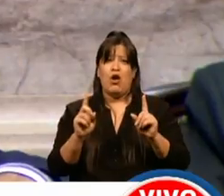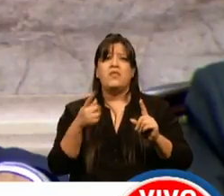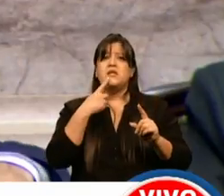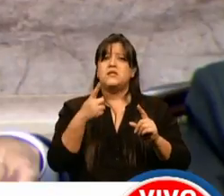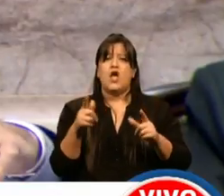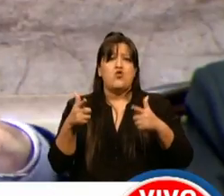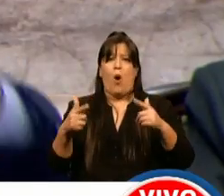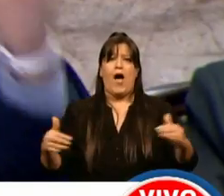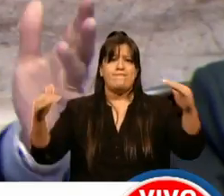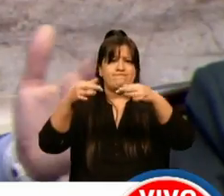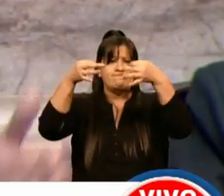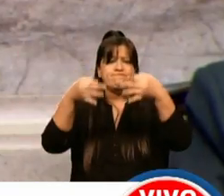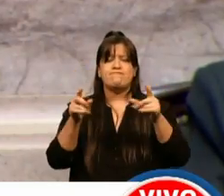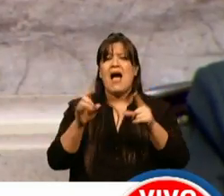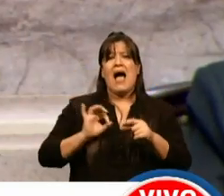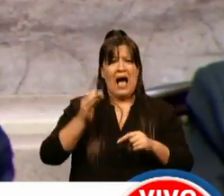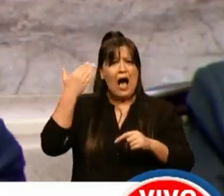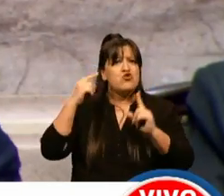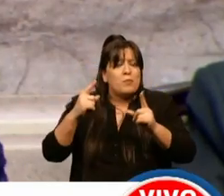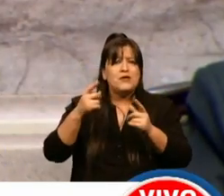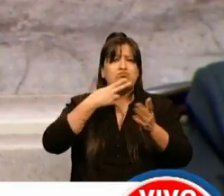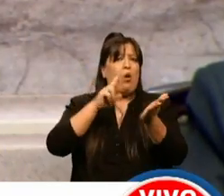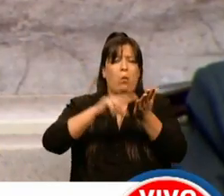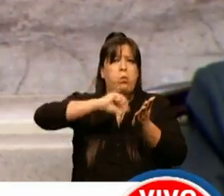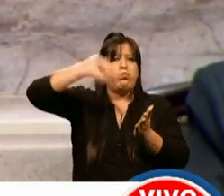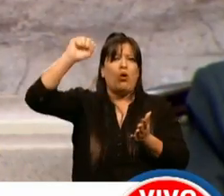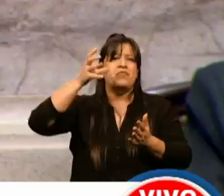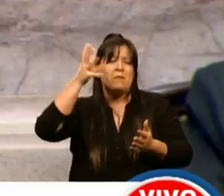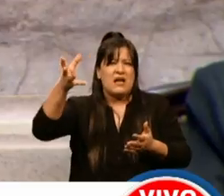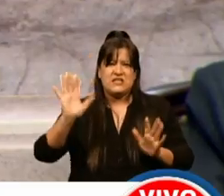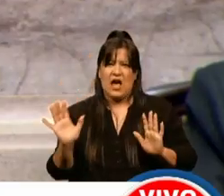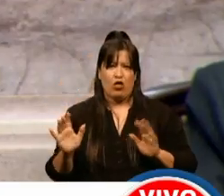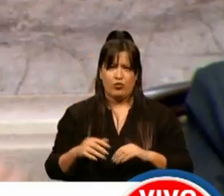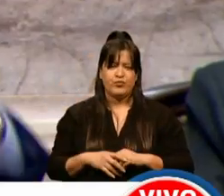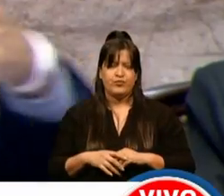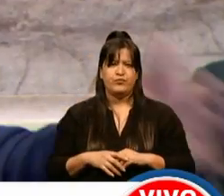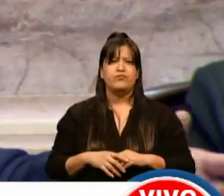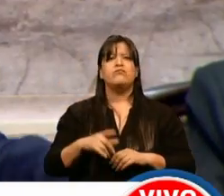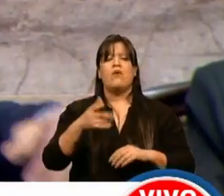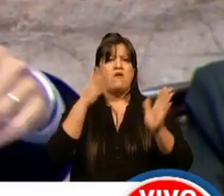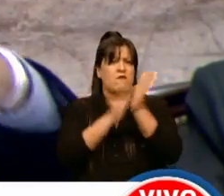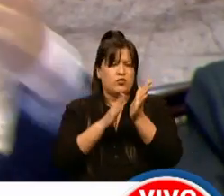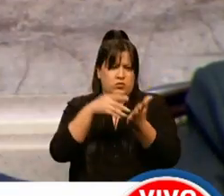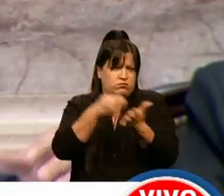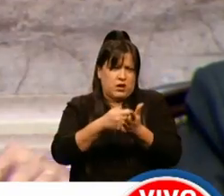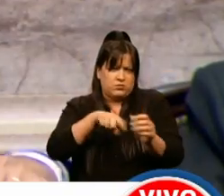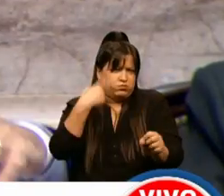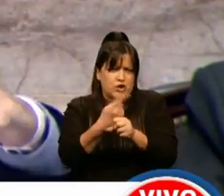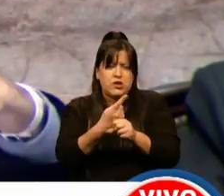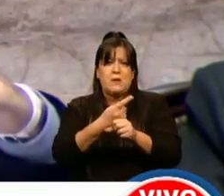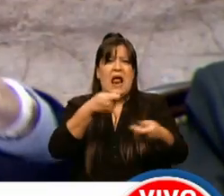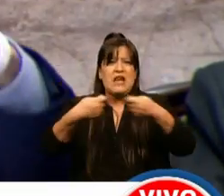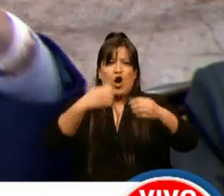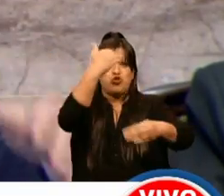fina hace unos años se aplicaba ese tarifas indiscriminado plano podríamos llamarlo con facturas impagables con cierre de